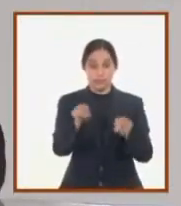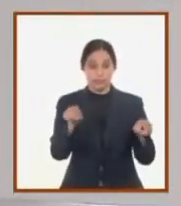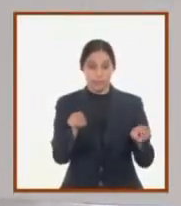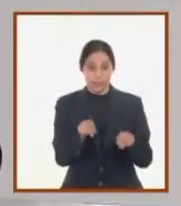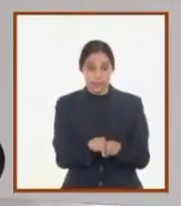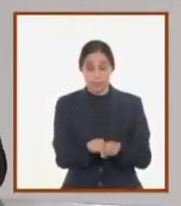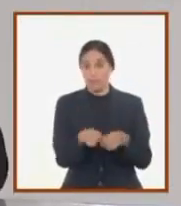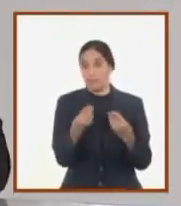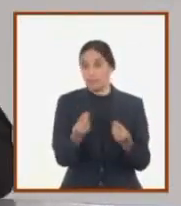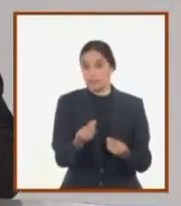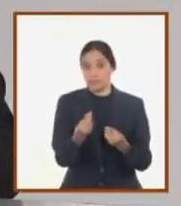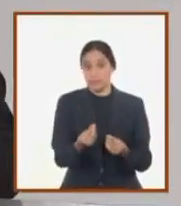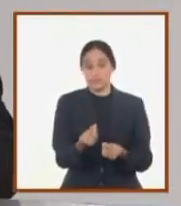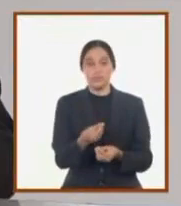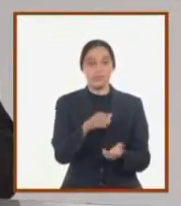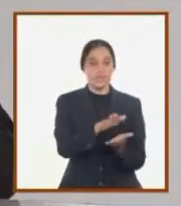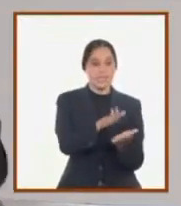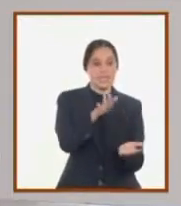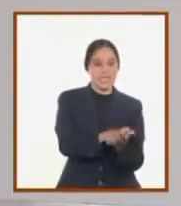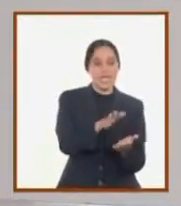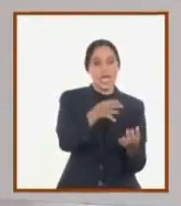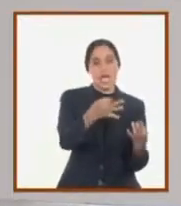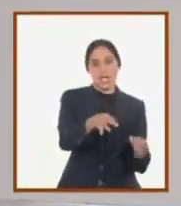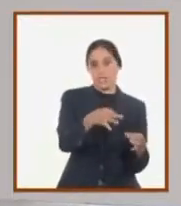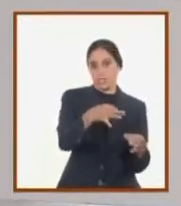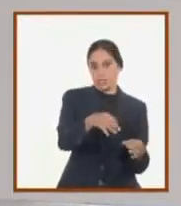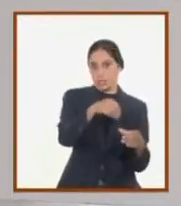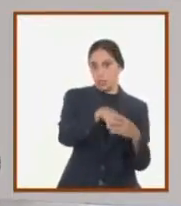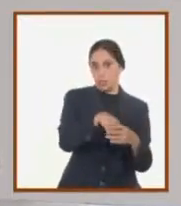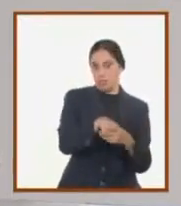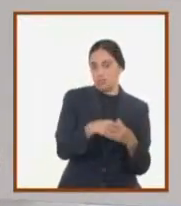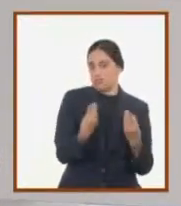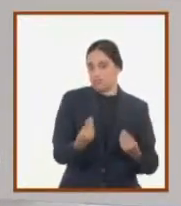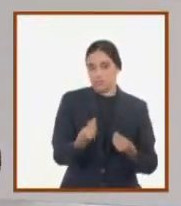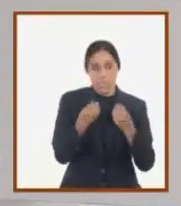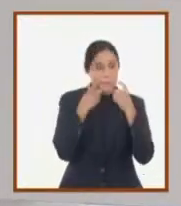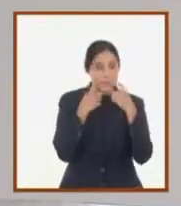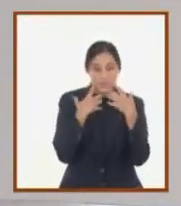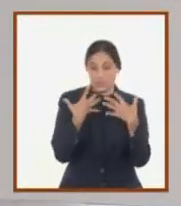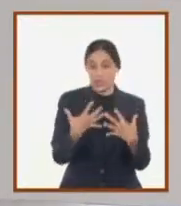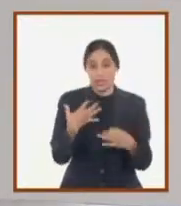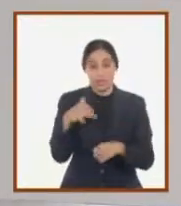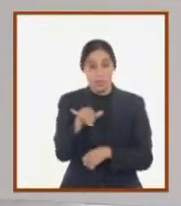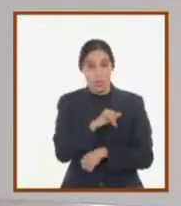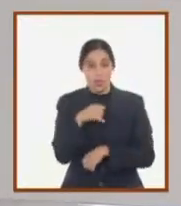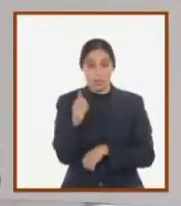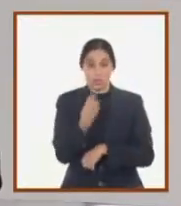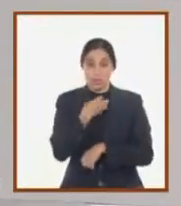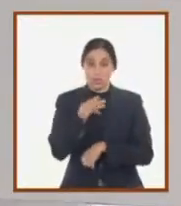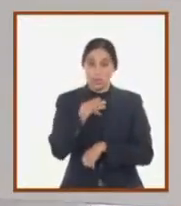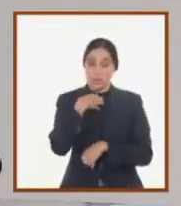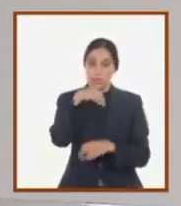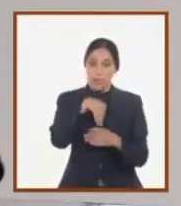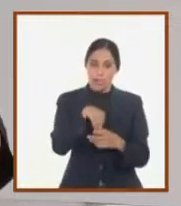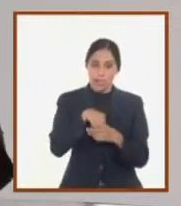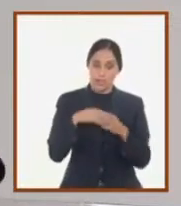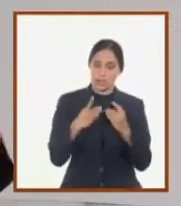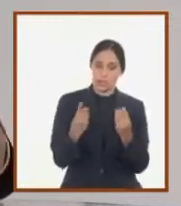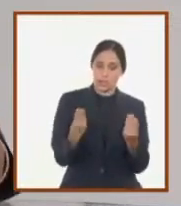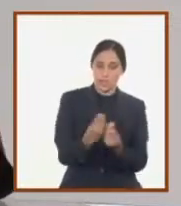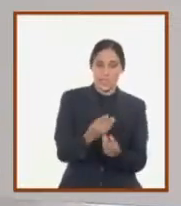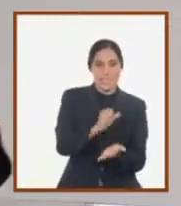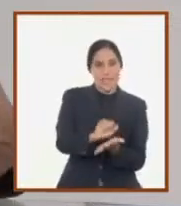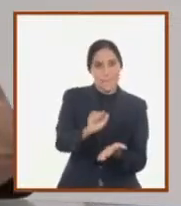de estos depósitos tenemos un archivo de referencia que es un archivo también muy importante porque allí eh se dan servicios con